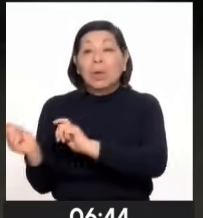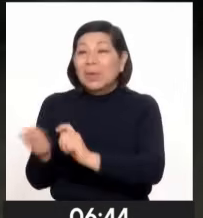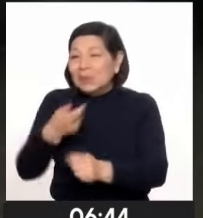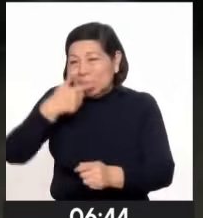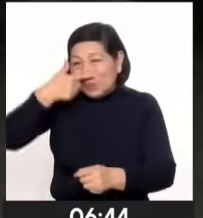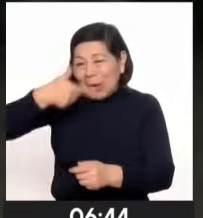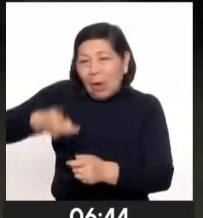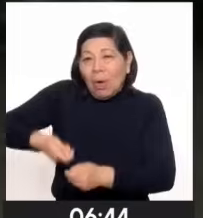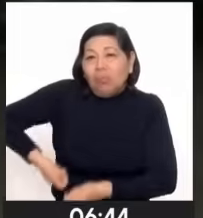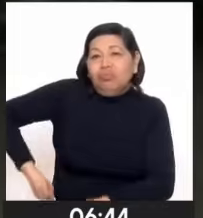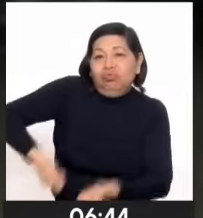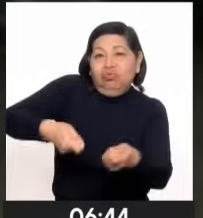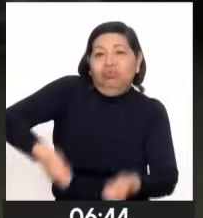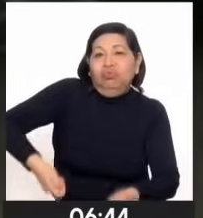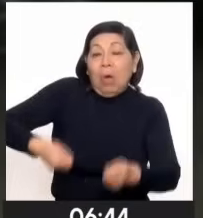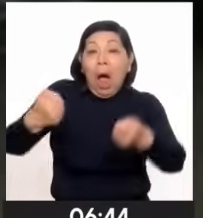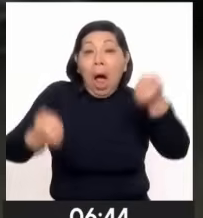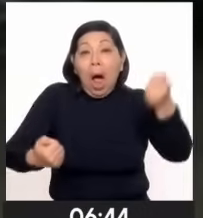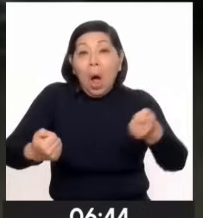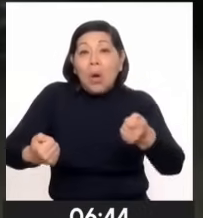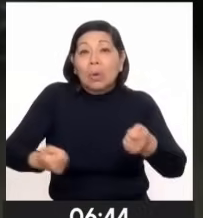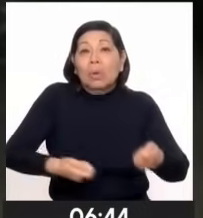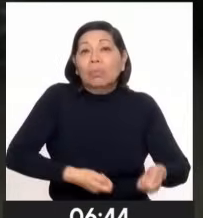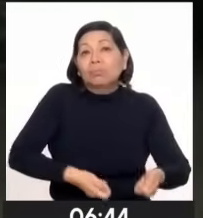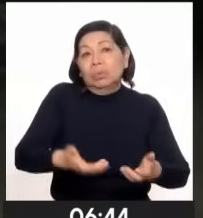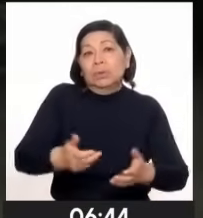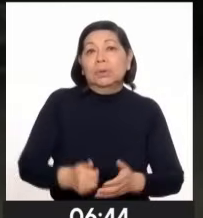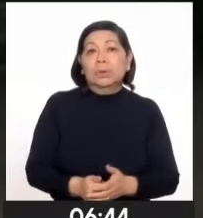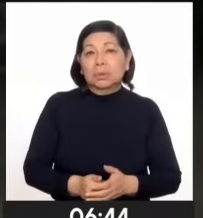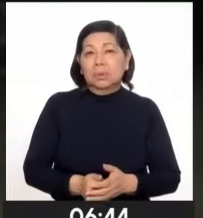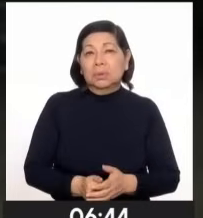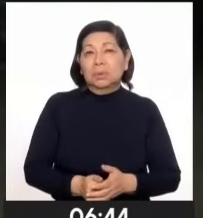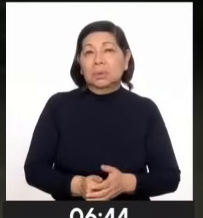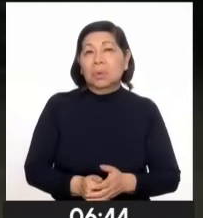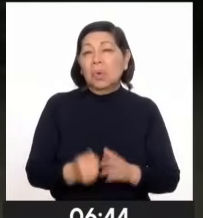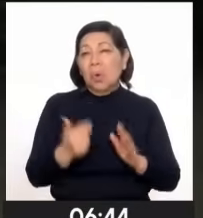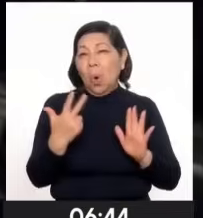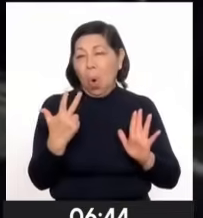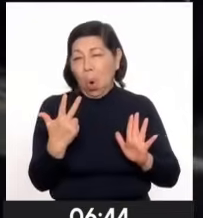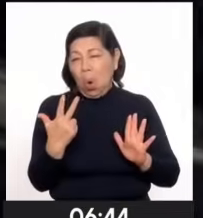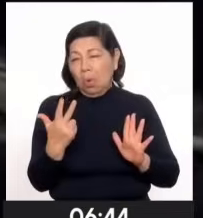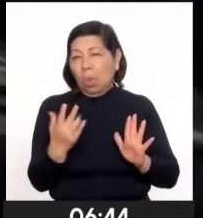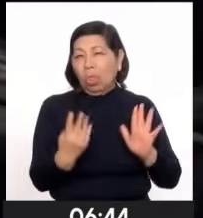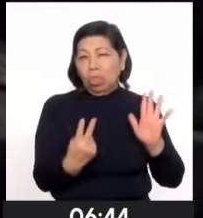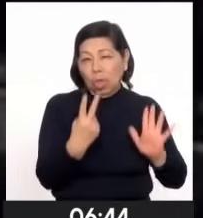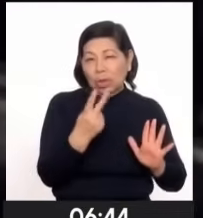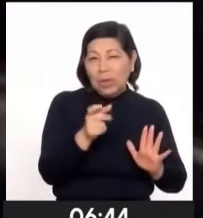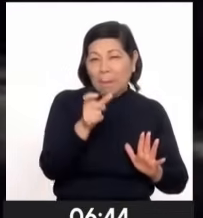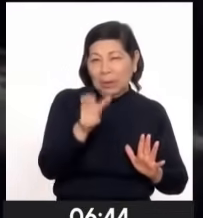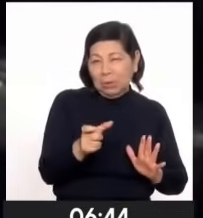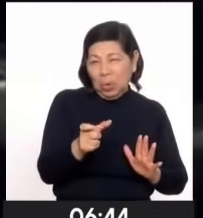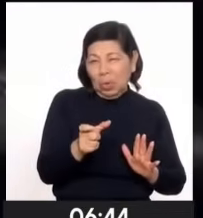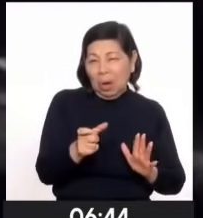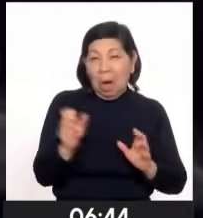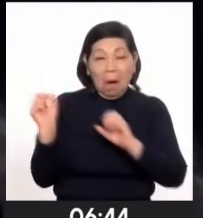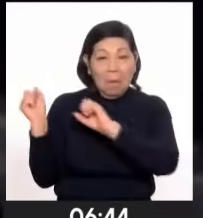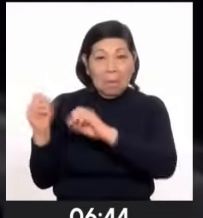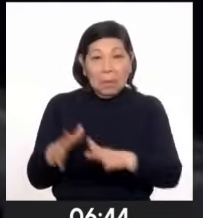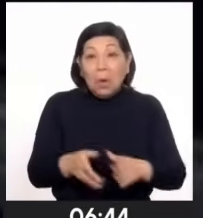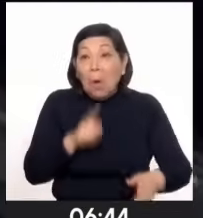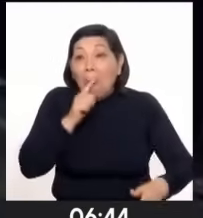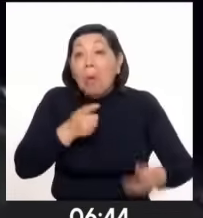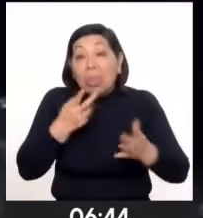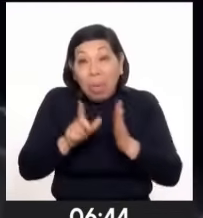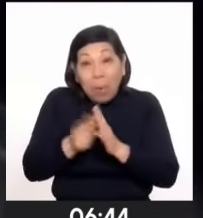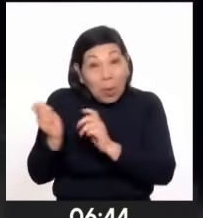carro después de hacer eso se han metido al monte eran entre de o a 12 personas tras el atentado el lugar fue